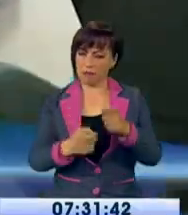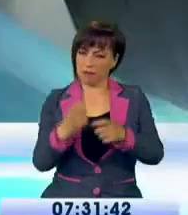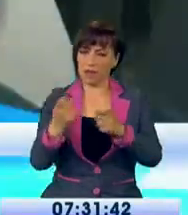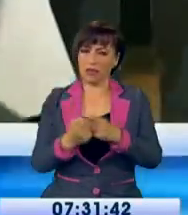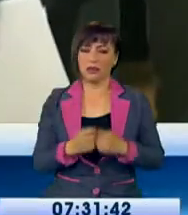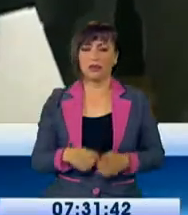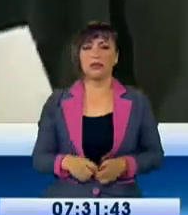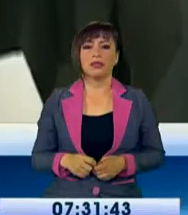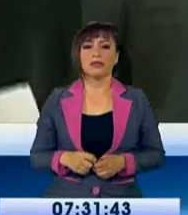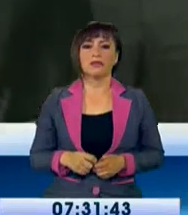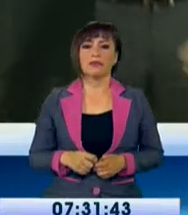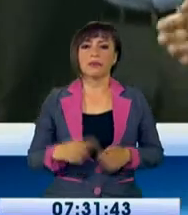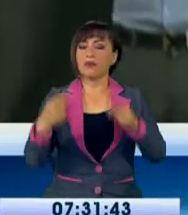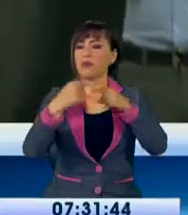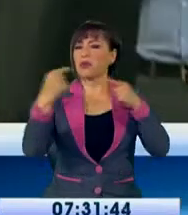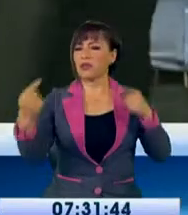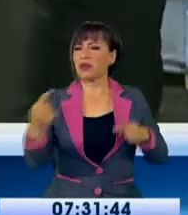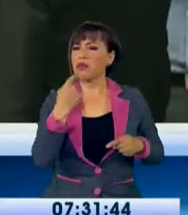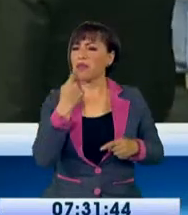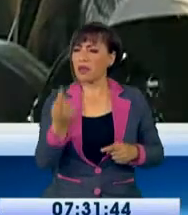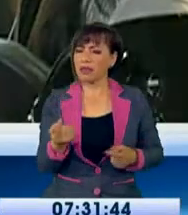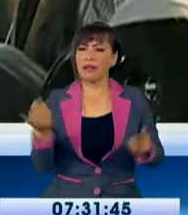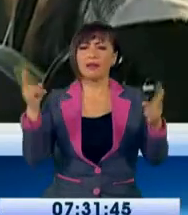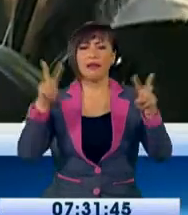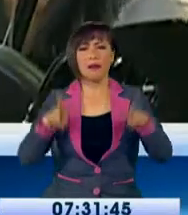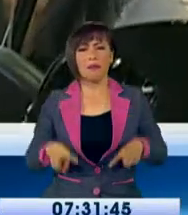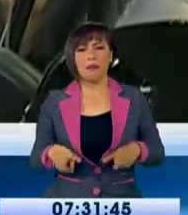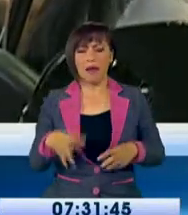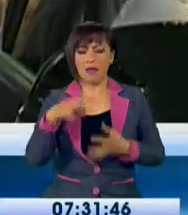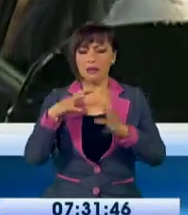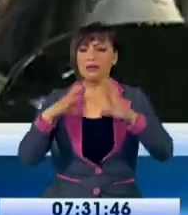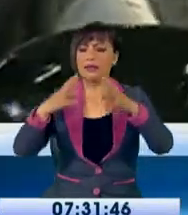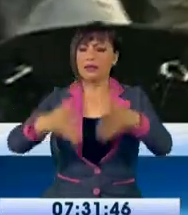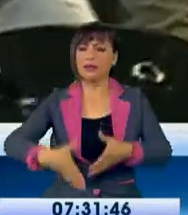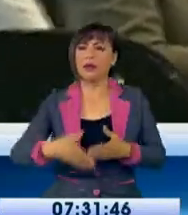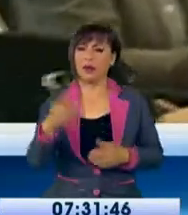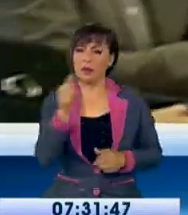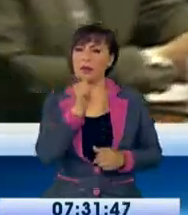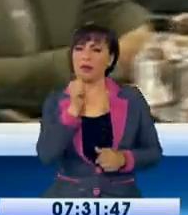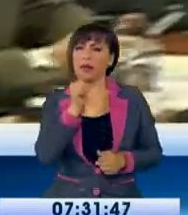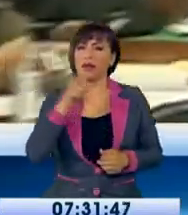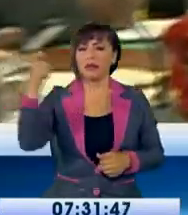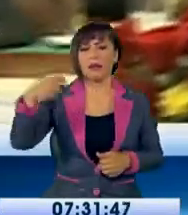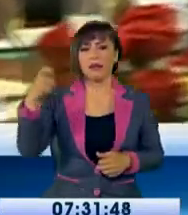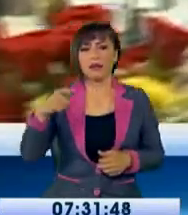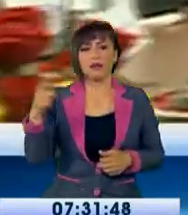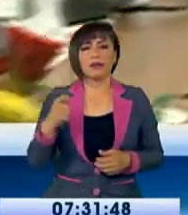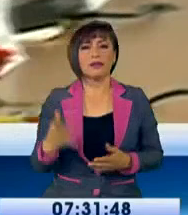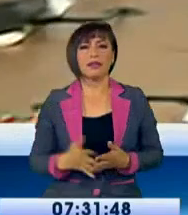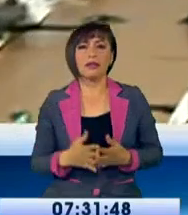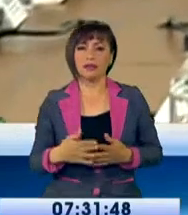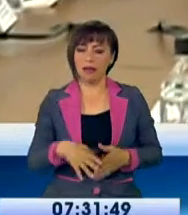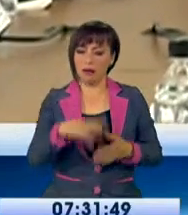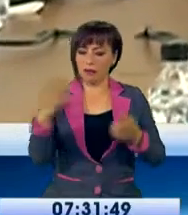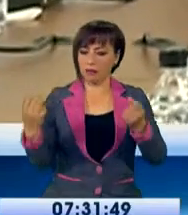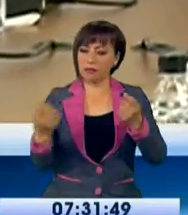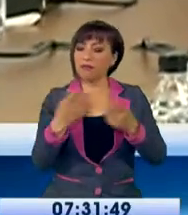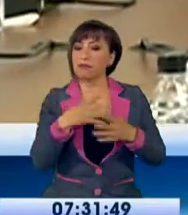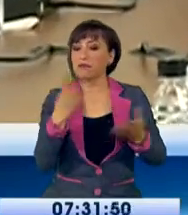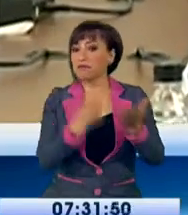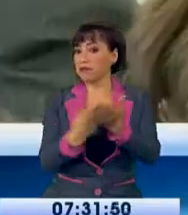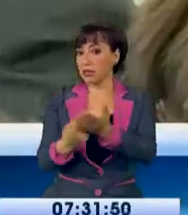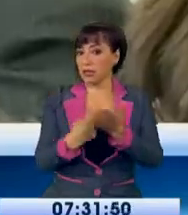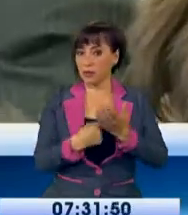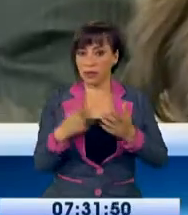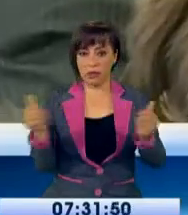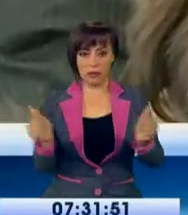oposición insiste en la participación del sector privado en el comité interinstitucional encargado de coordinar los procesos de aplicación de los